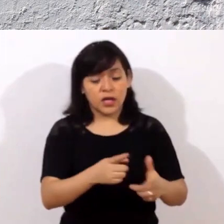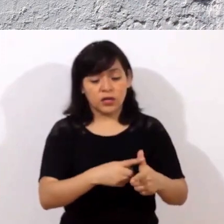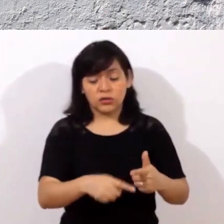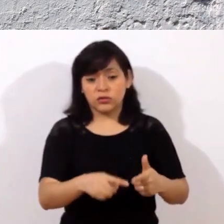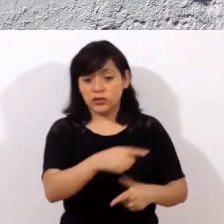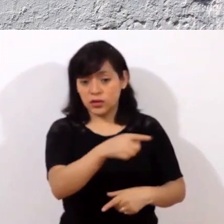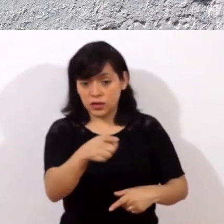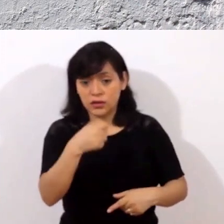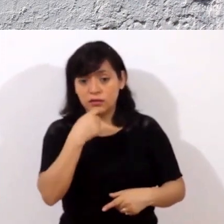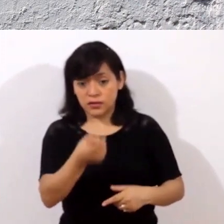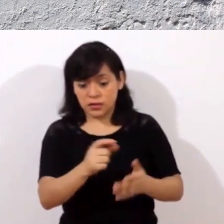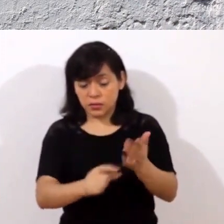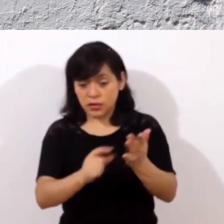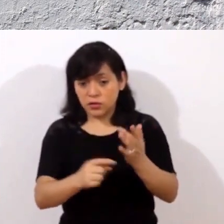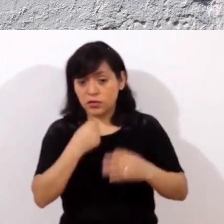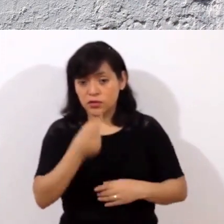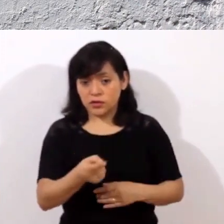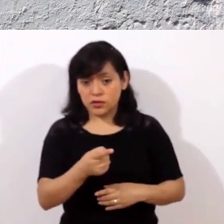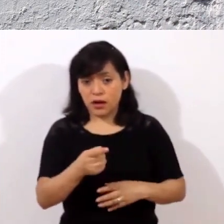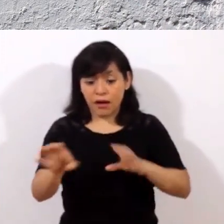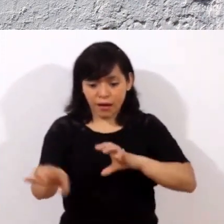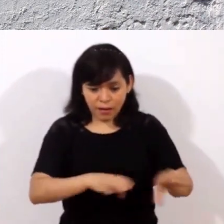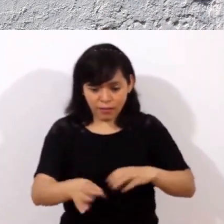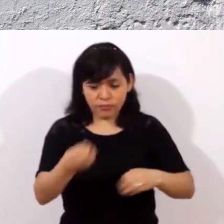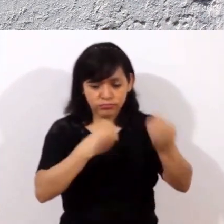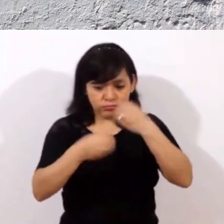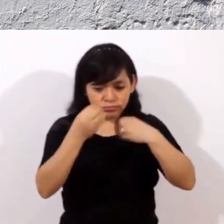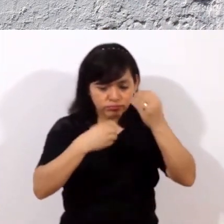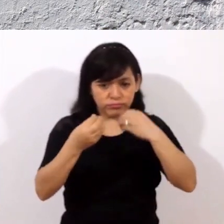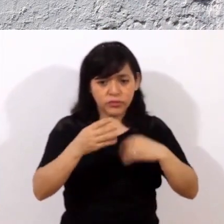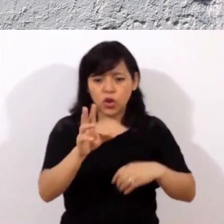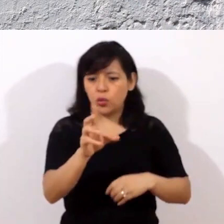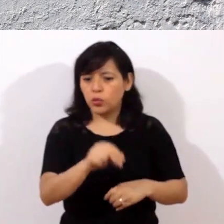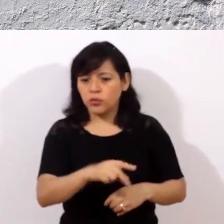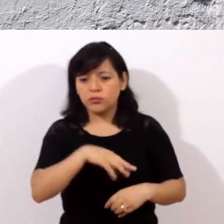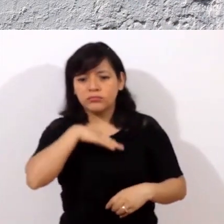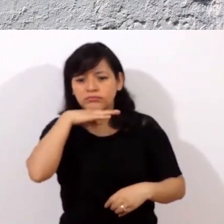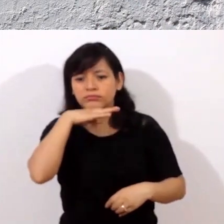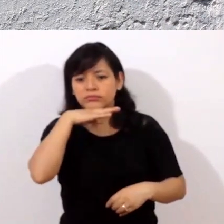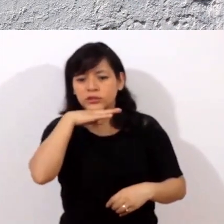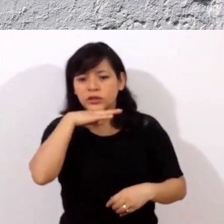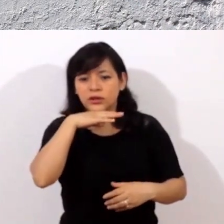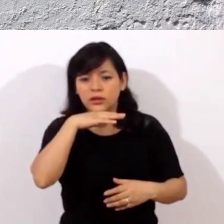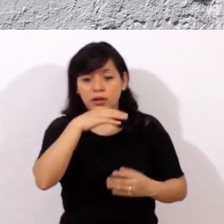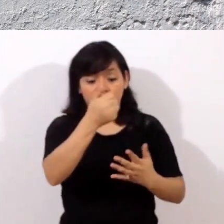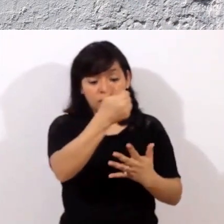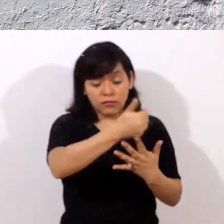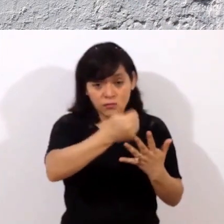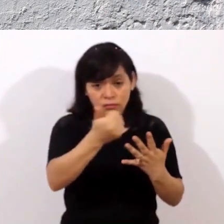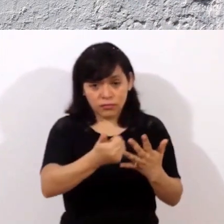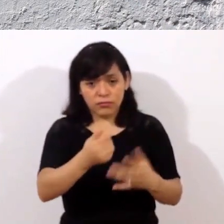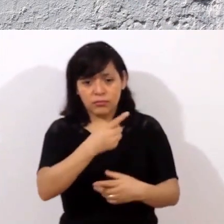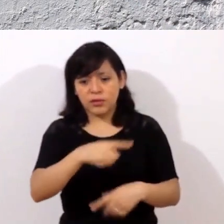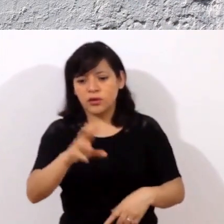ustedes comidas y no se saciarán. Fornicarán, mas no se multiplicarán, porque dejaron de servir a Jehová.